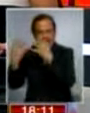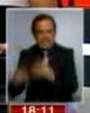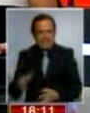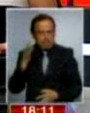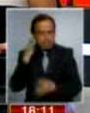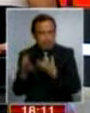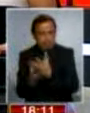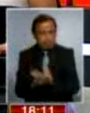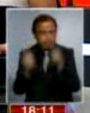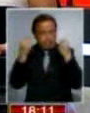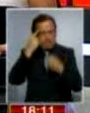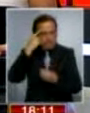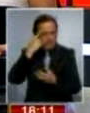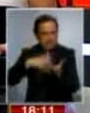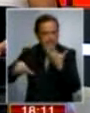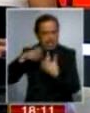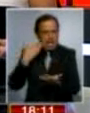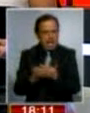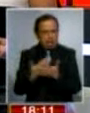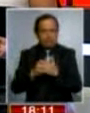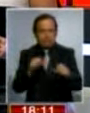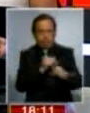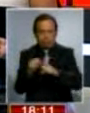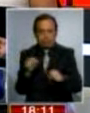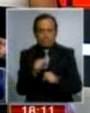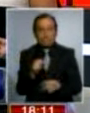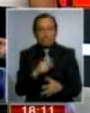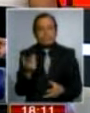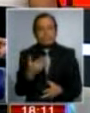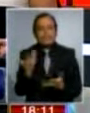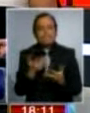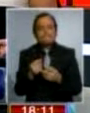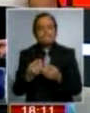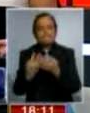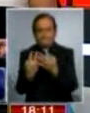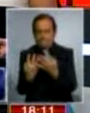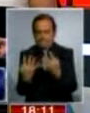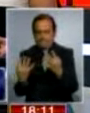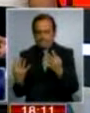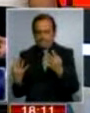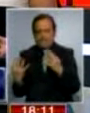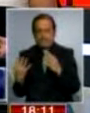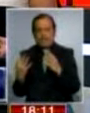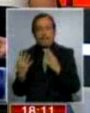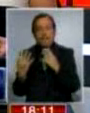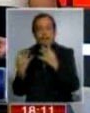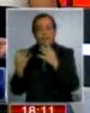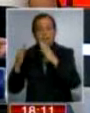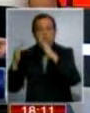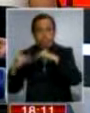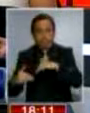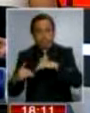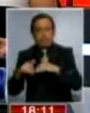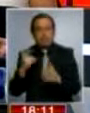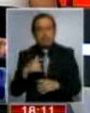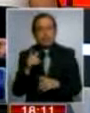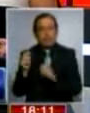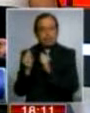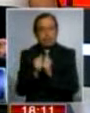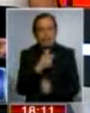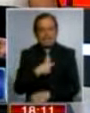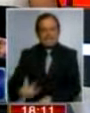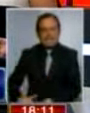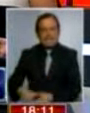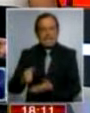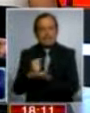de mujeres luego del terremoto. Así se atribuyó el hecho a un cerco perimetral dañado. Vamos a ahondar en este tema, nos acompaña el presidente de la Asociación